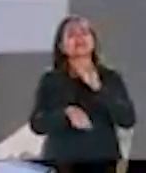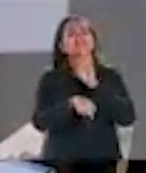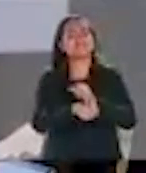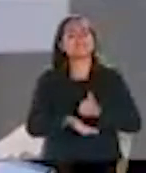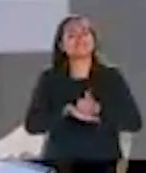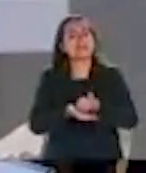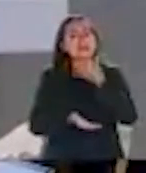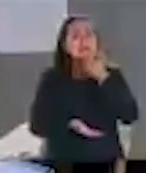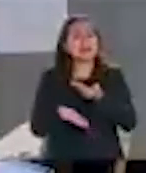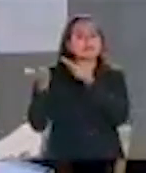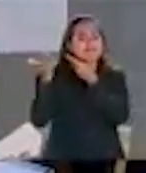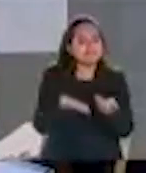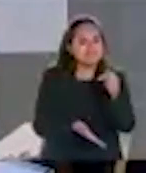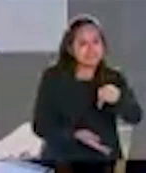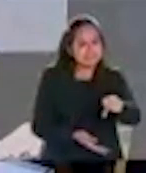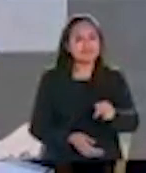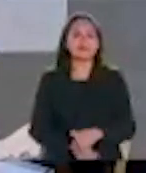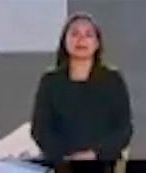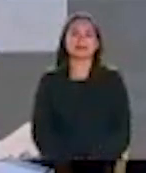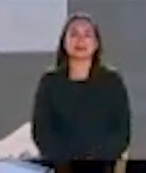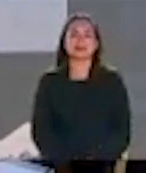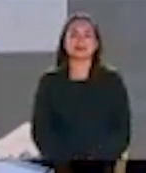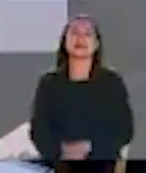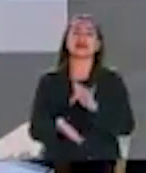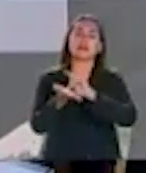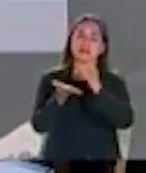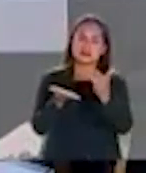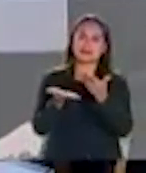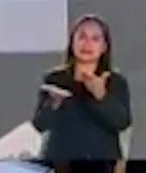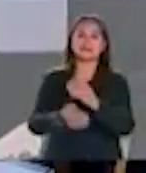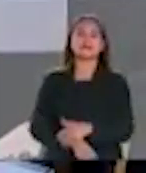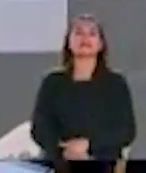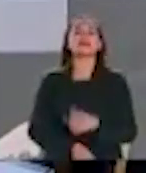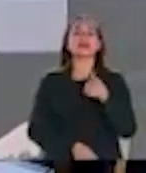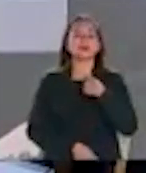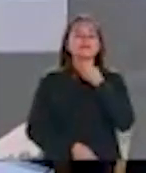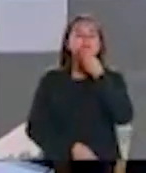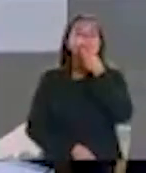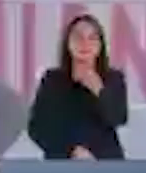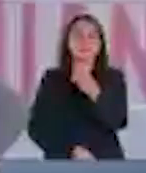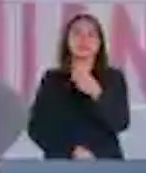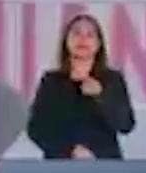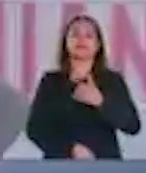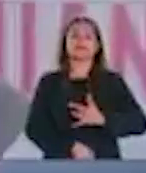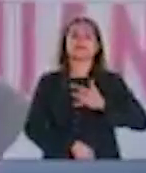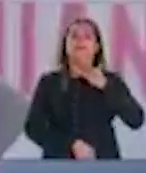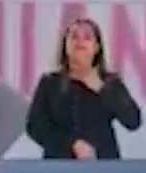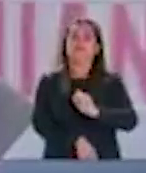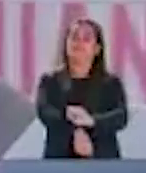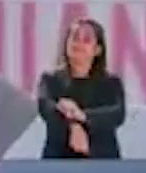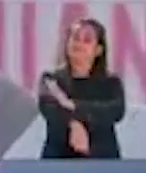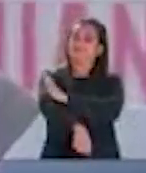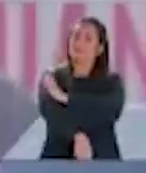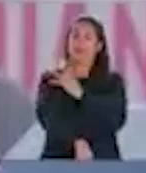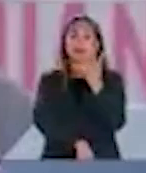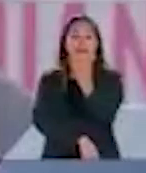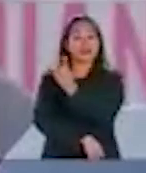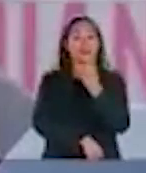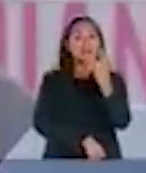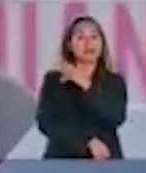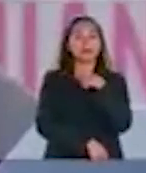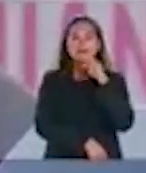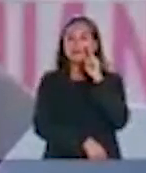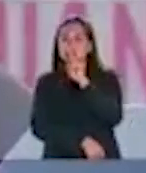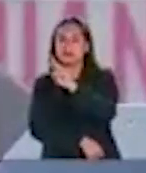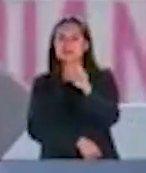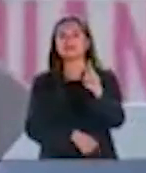mismo yo lo tengo que decir me sentí muy conmovida cuando ustedes cuatro y sumó a quien ya no es